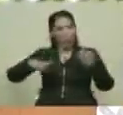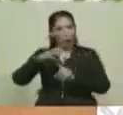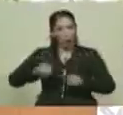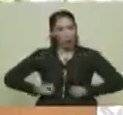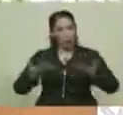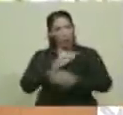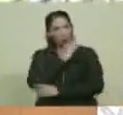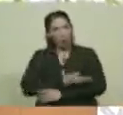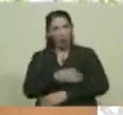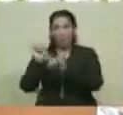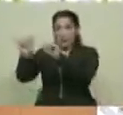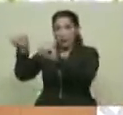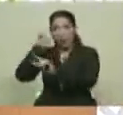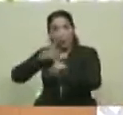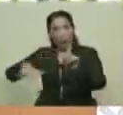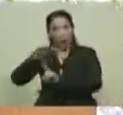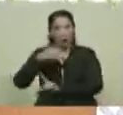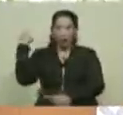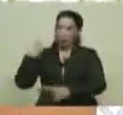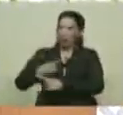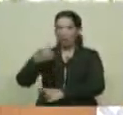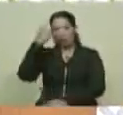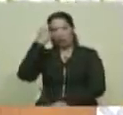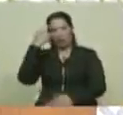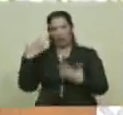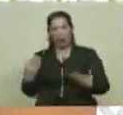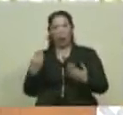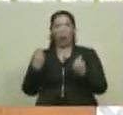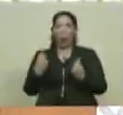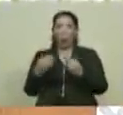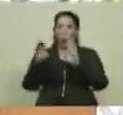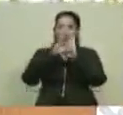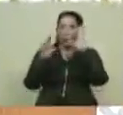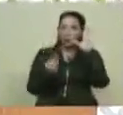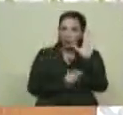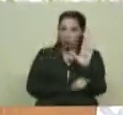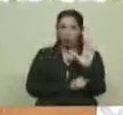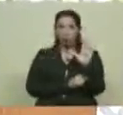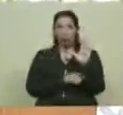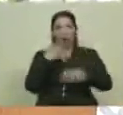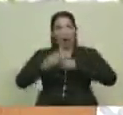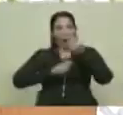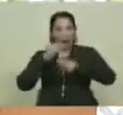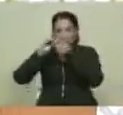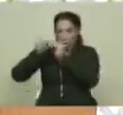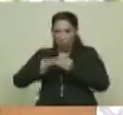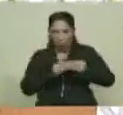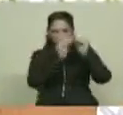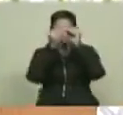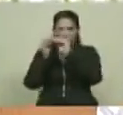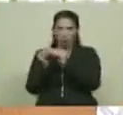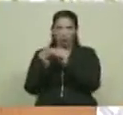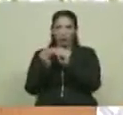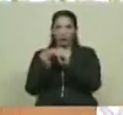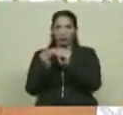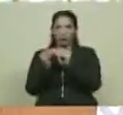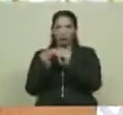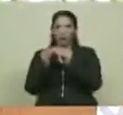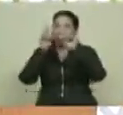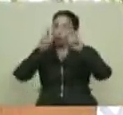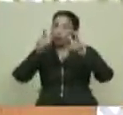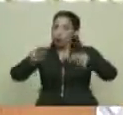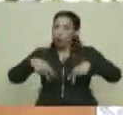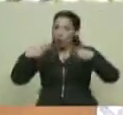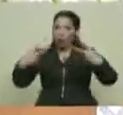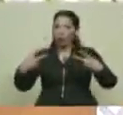que sea el pueblo el que haga su constitución, para que sea el pueblo el que haga y estructure un nuevo